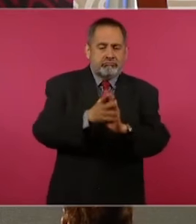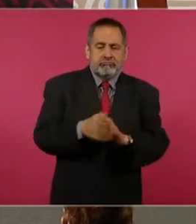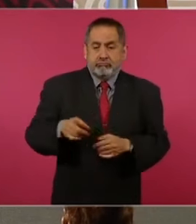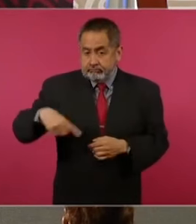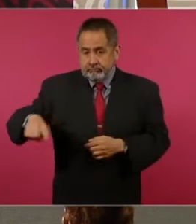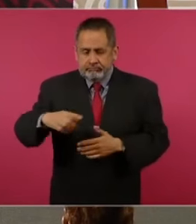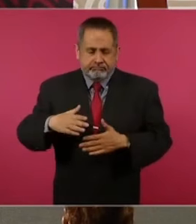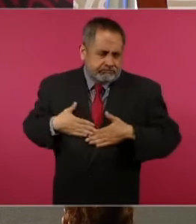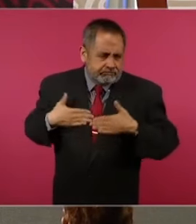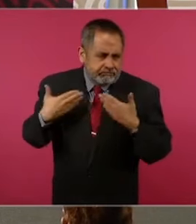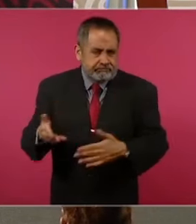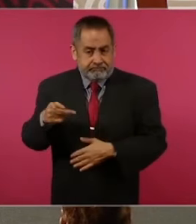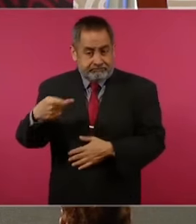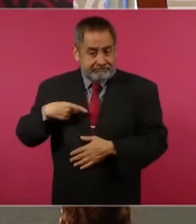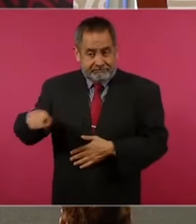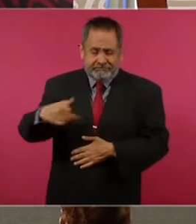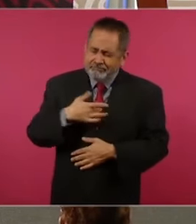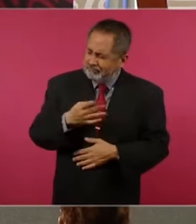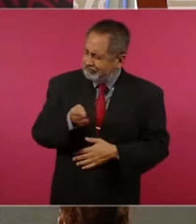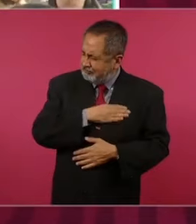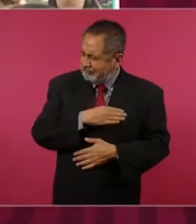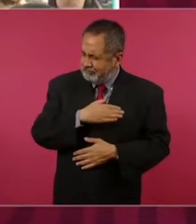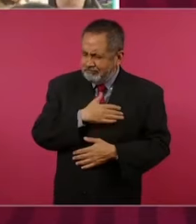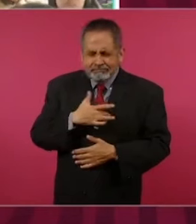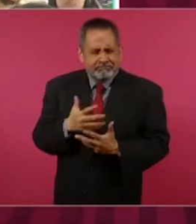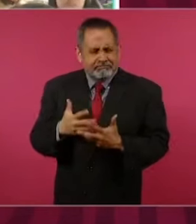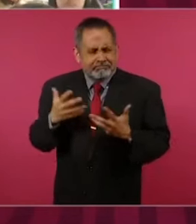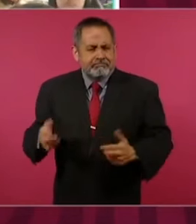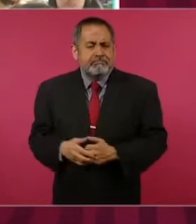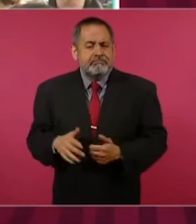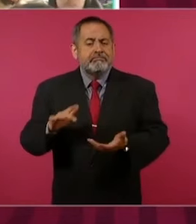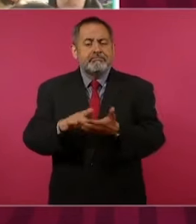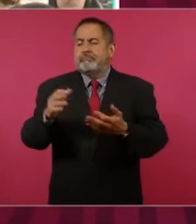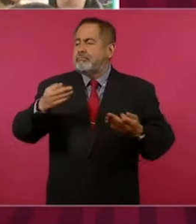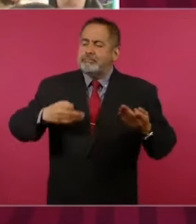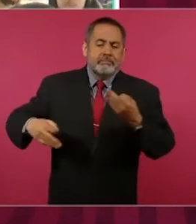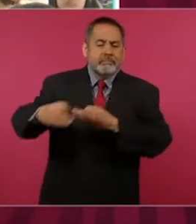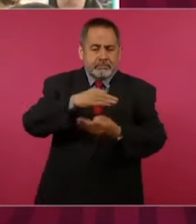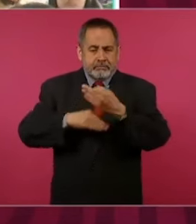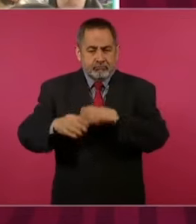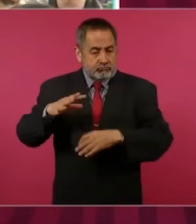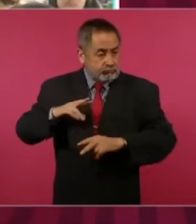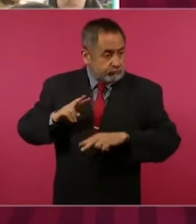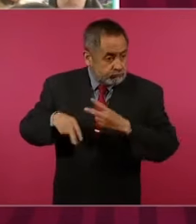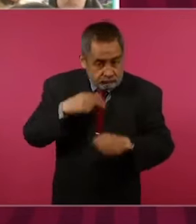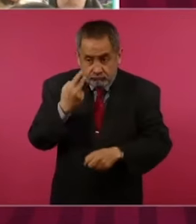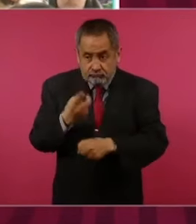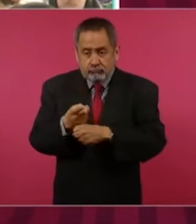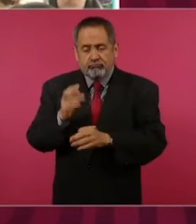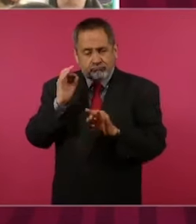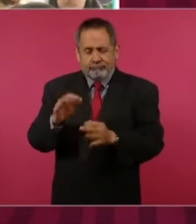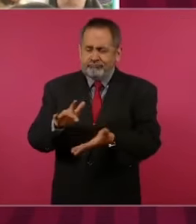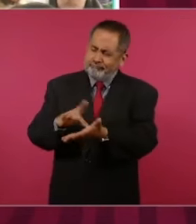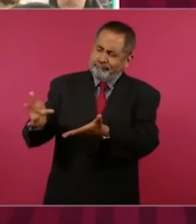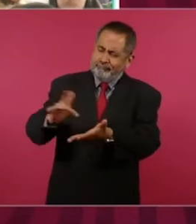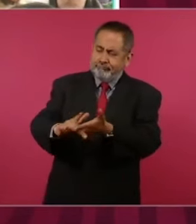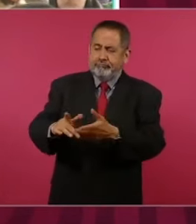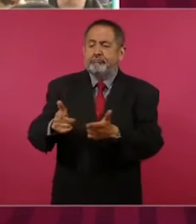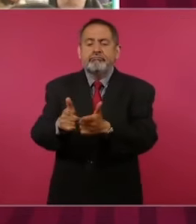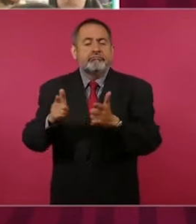es noble, porque el pueblo es bueno. Gracias a todas y todos que lo han hecho posible, a todo el equipo de bienestar,